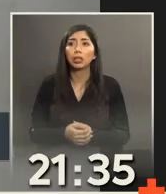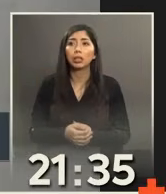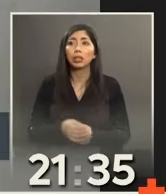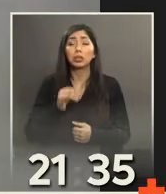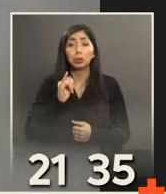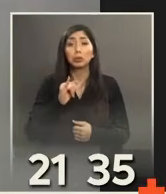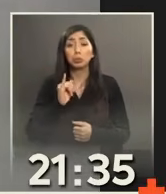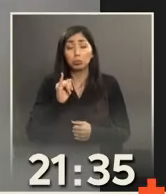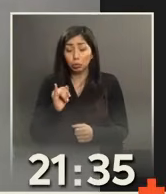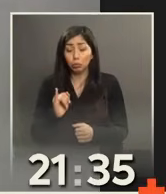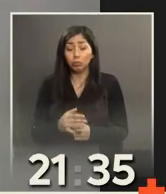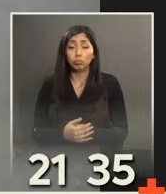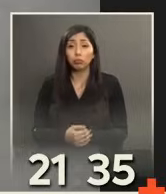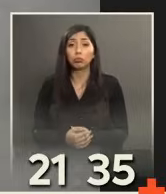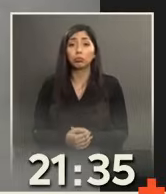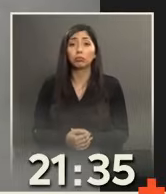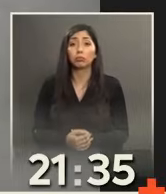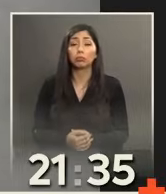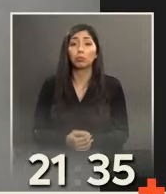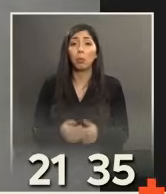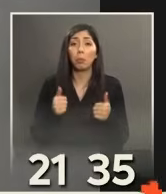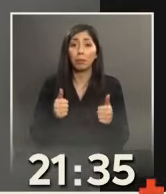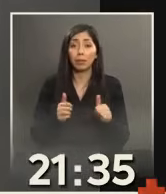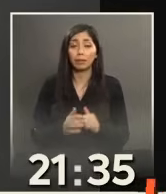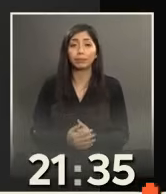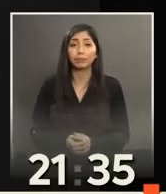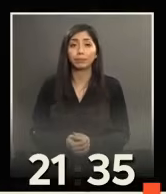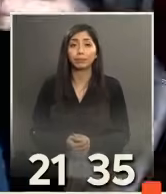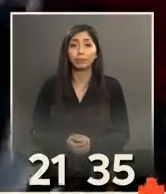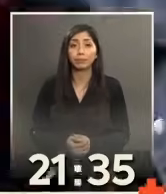sí. Bien.